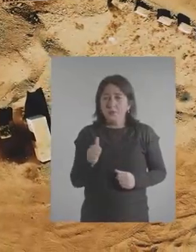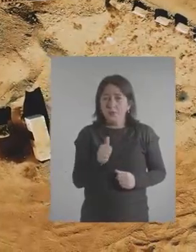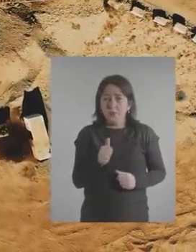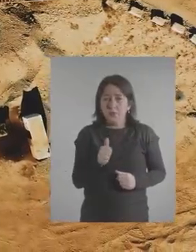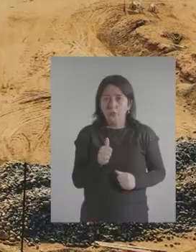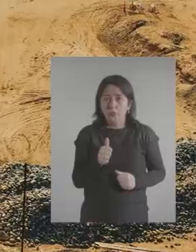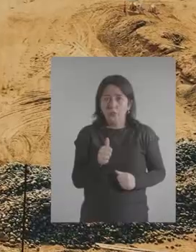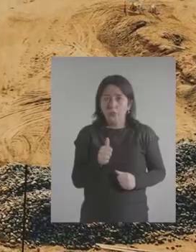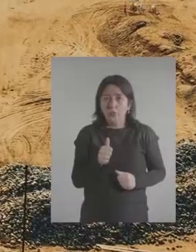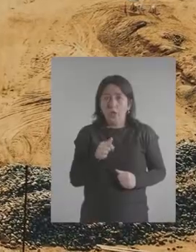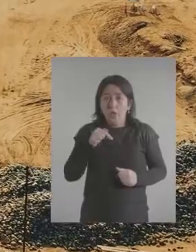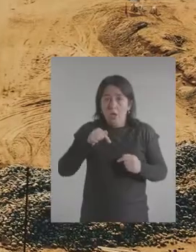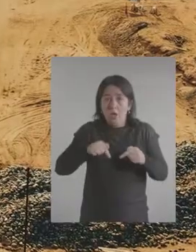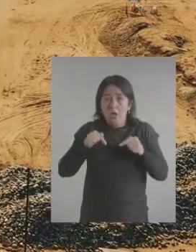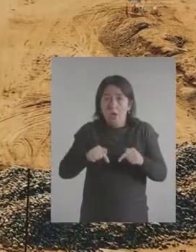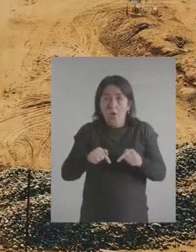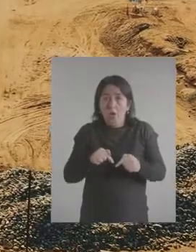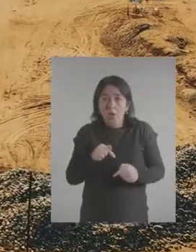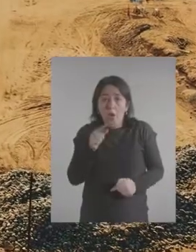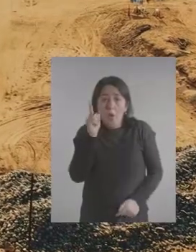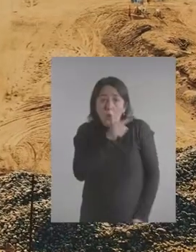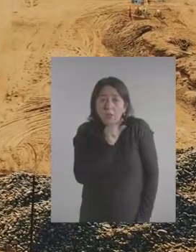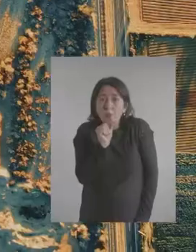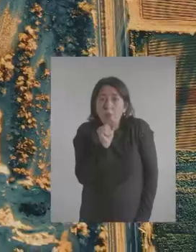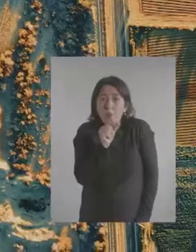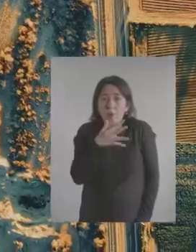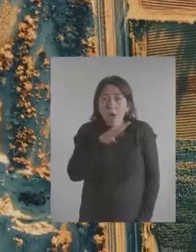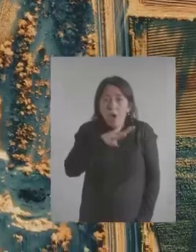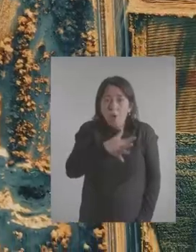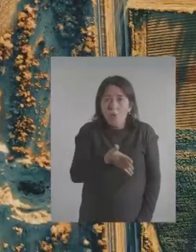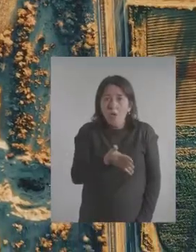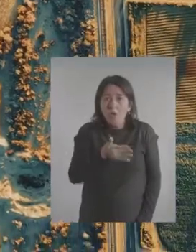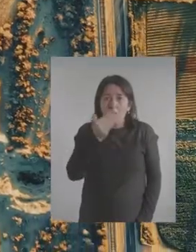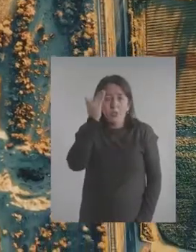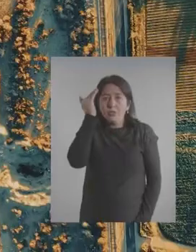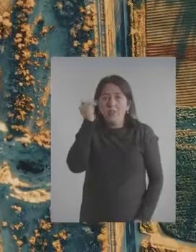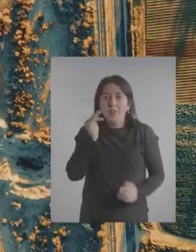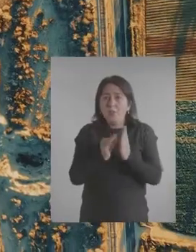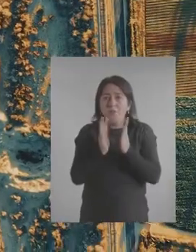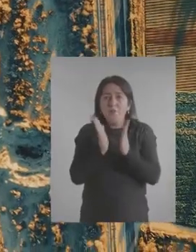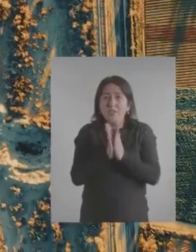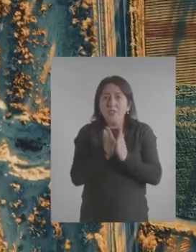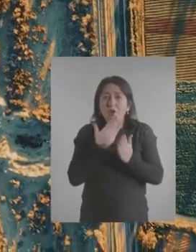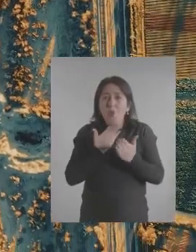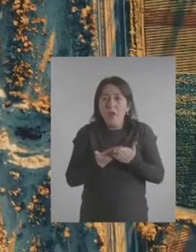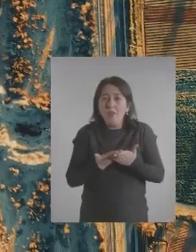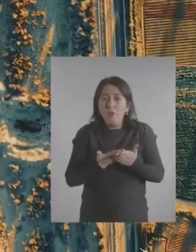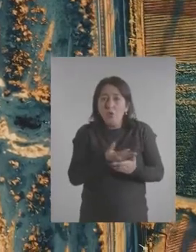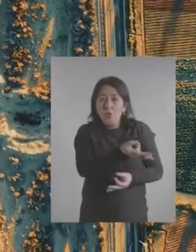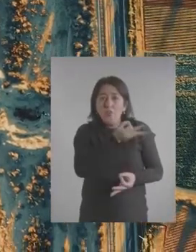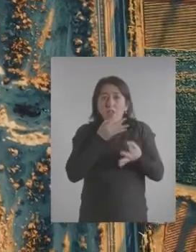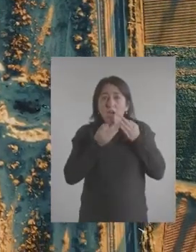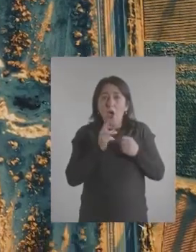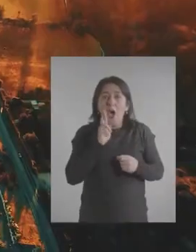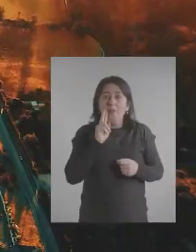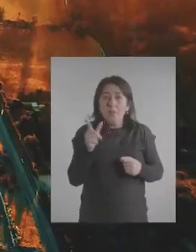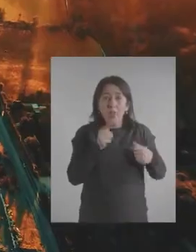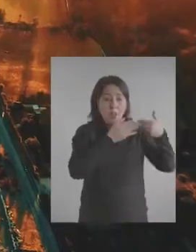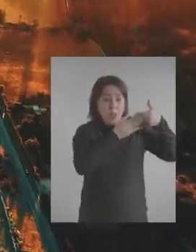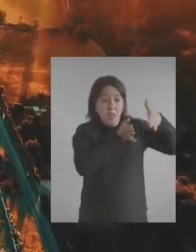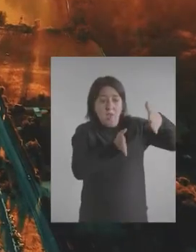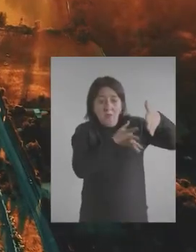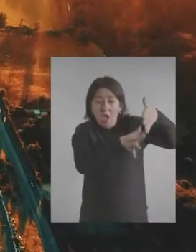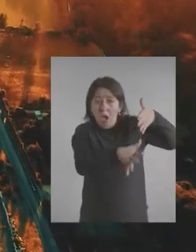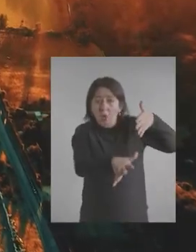Y fue muy, muy impresionante para todos porque ahora esto es lo último que nos queda de agua. No sabemos hasta cuándo.